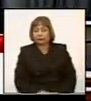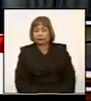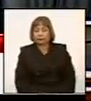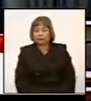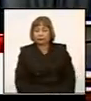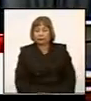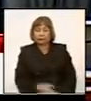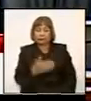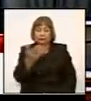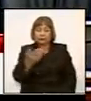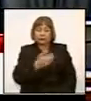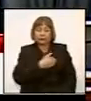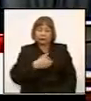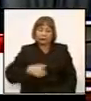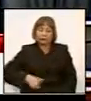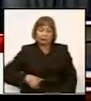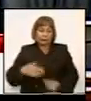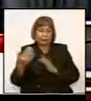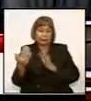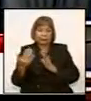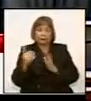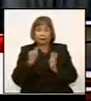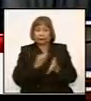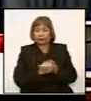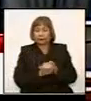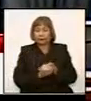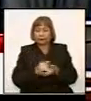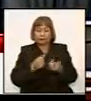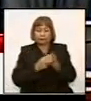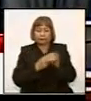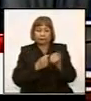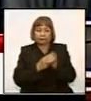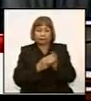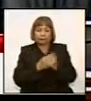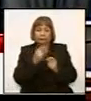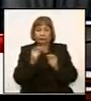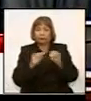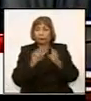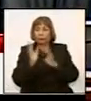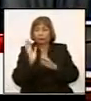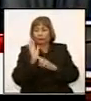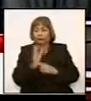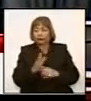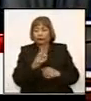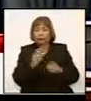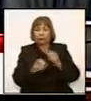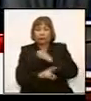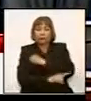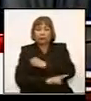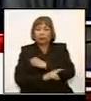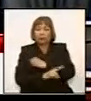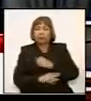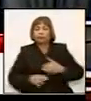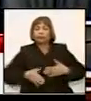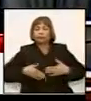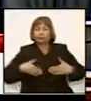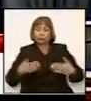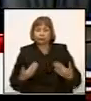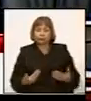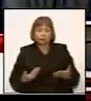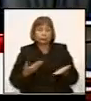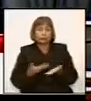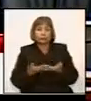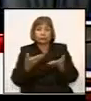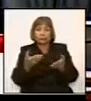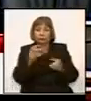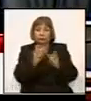Entonces, señor presidente, nosotros esperamos el apoyo de la representación nacional porque puede incentivar a